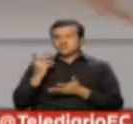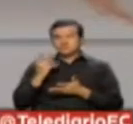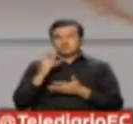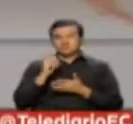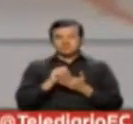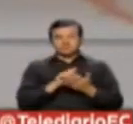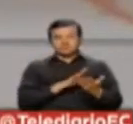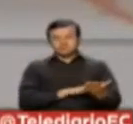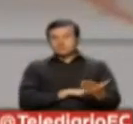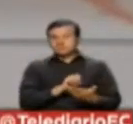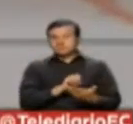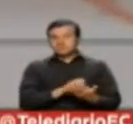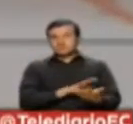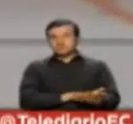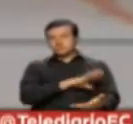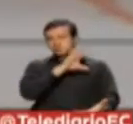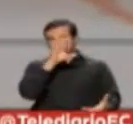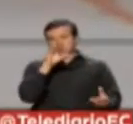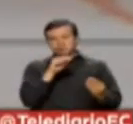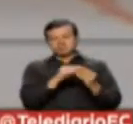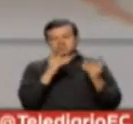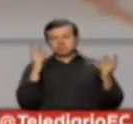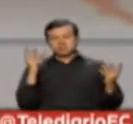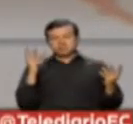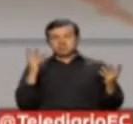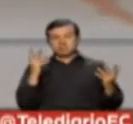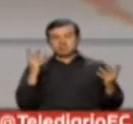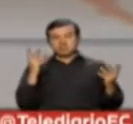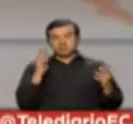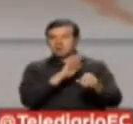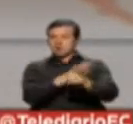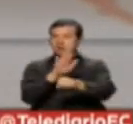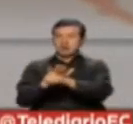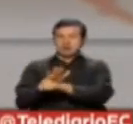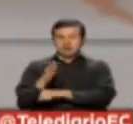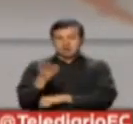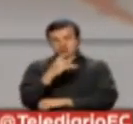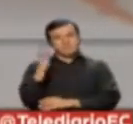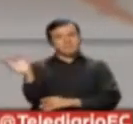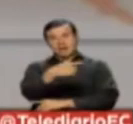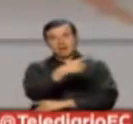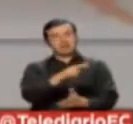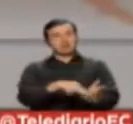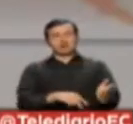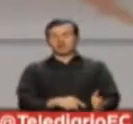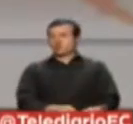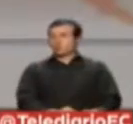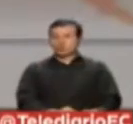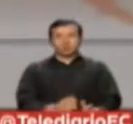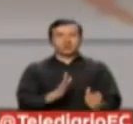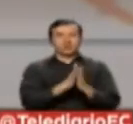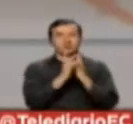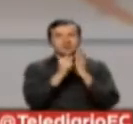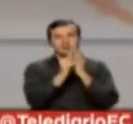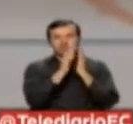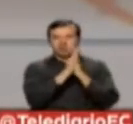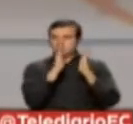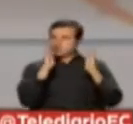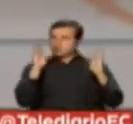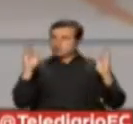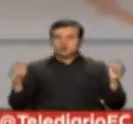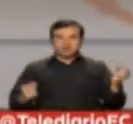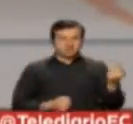un programa completo no no es no es solamente un llamado a estamos fortaleciendo bibliotecas escolares